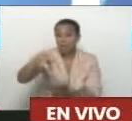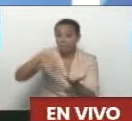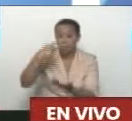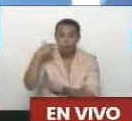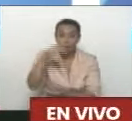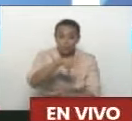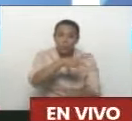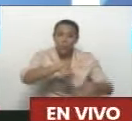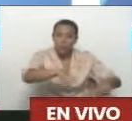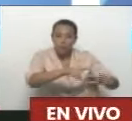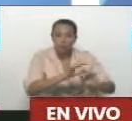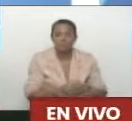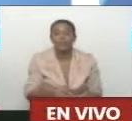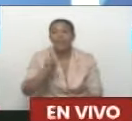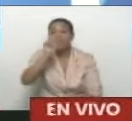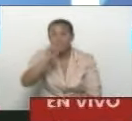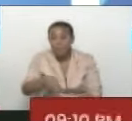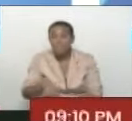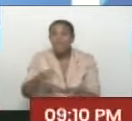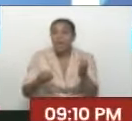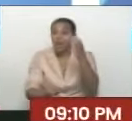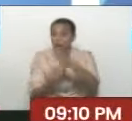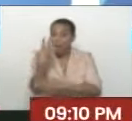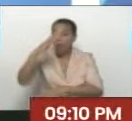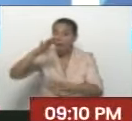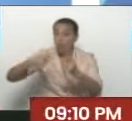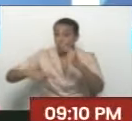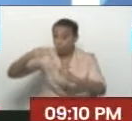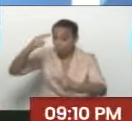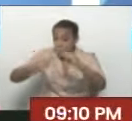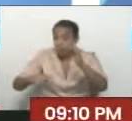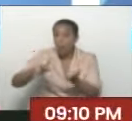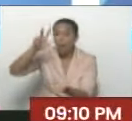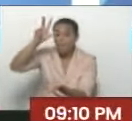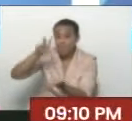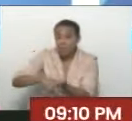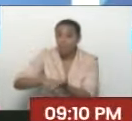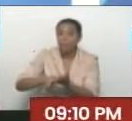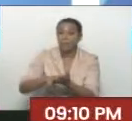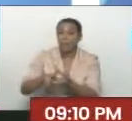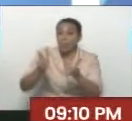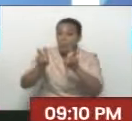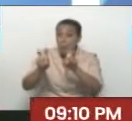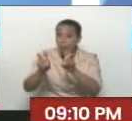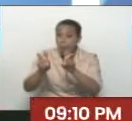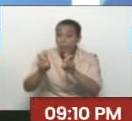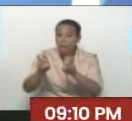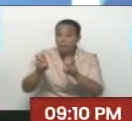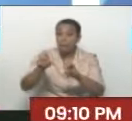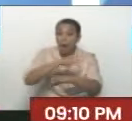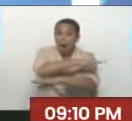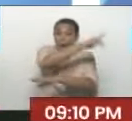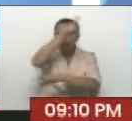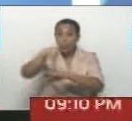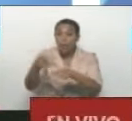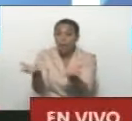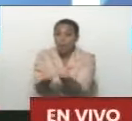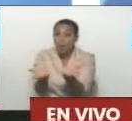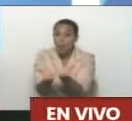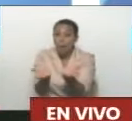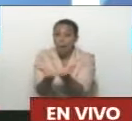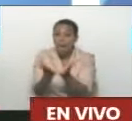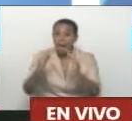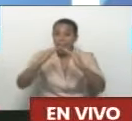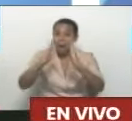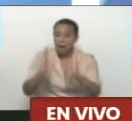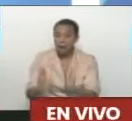también la construcción ya aprobada y equipamiento de un nuevo auditorio escuela en la